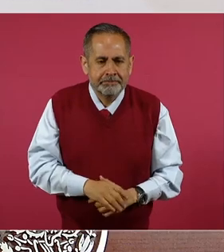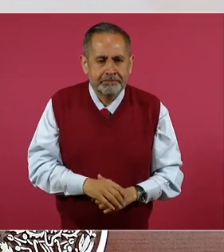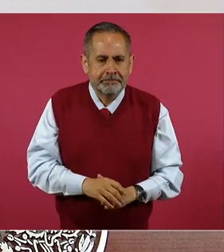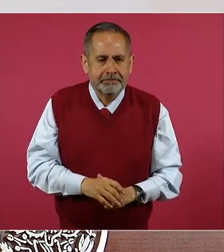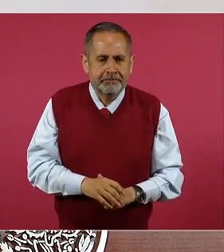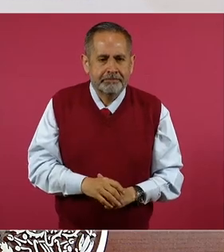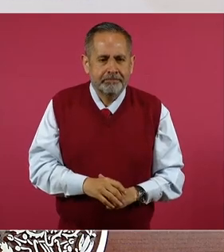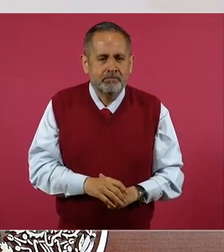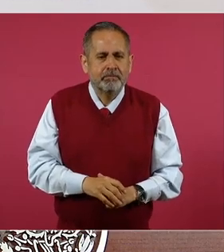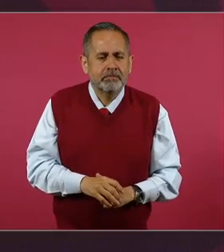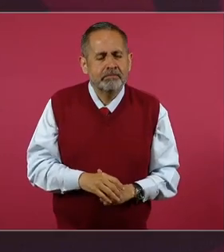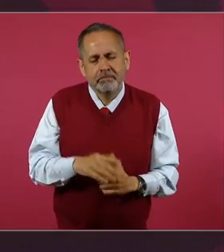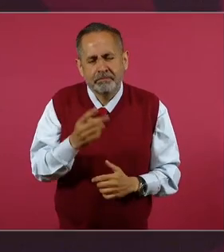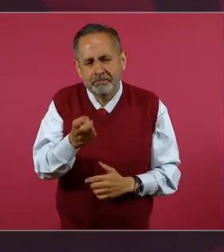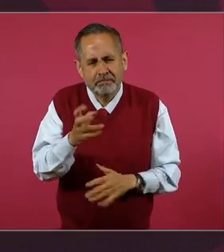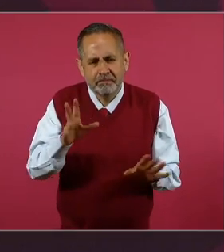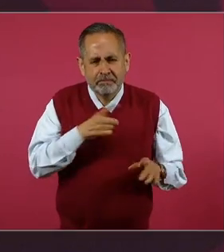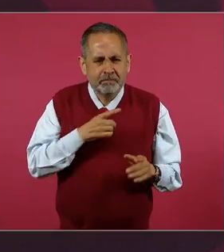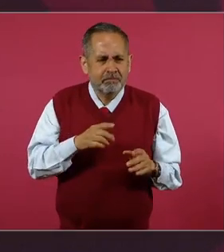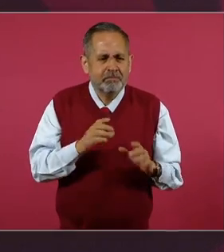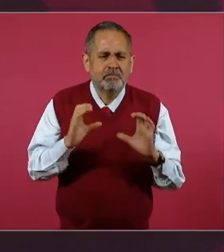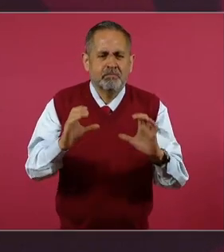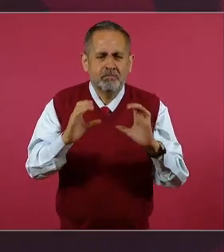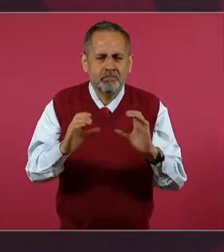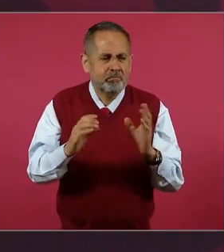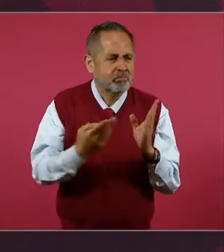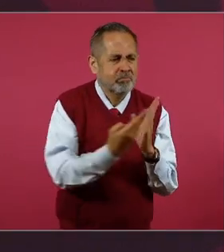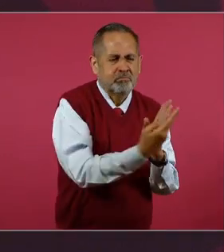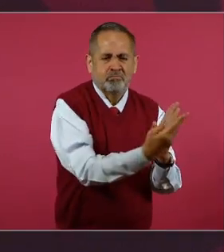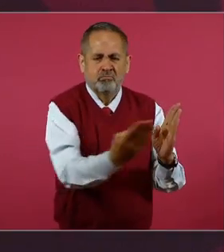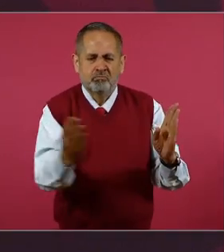y entonces tenemos que proteger